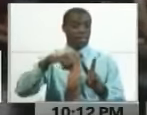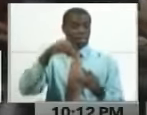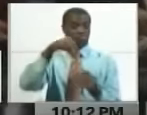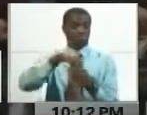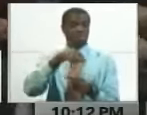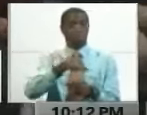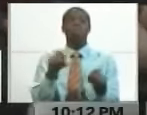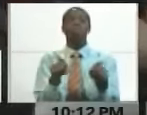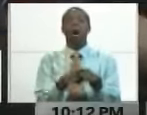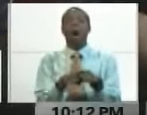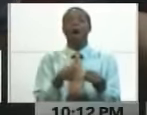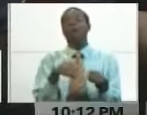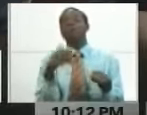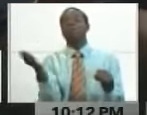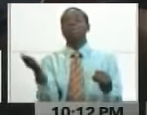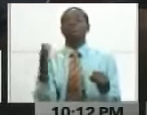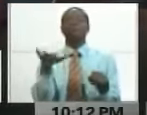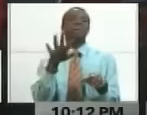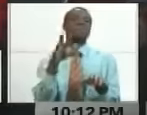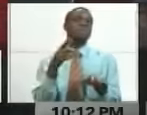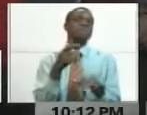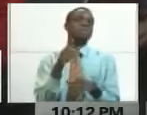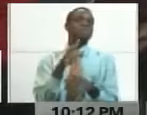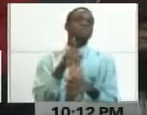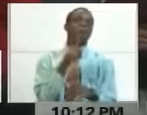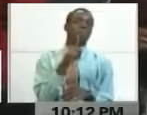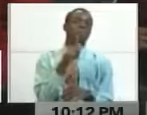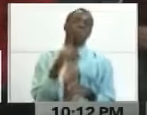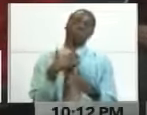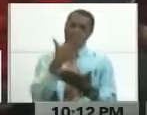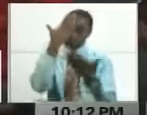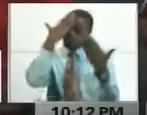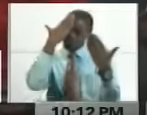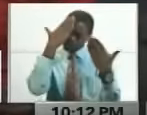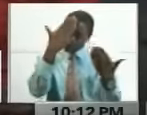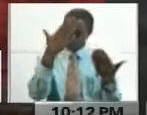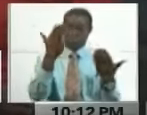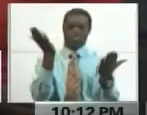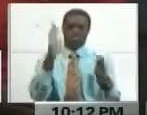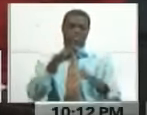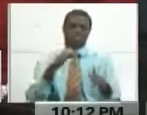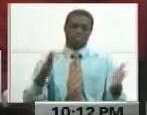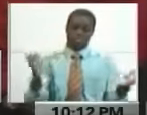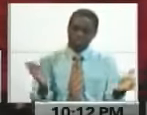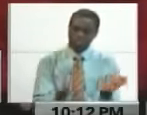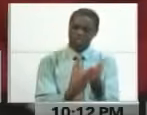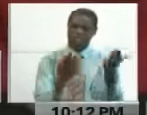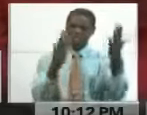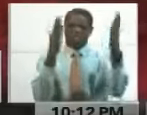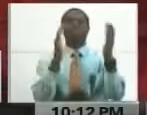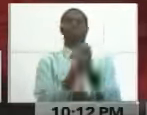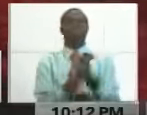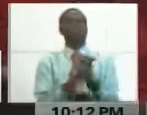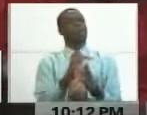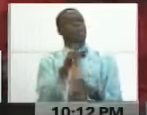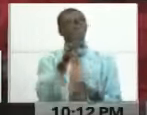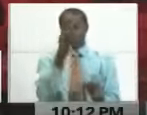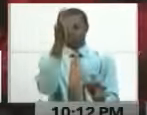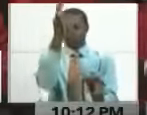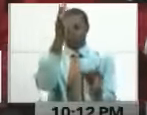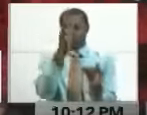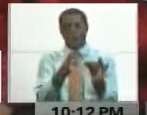los amargados. A ellos les envío un saludo solidario y, bueno, les deseo la mayor de la suerte.